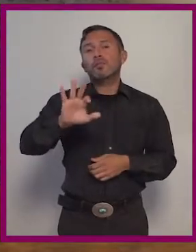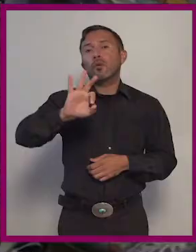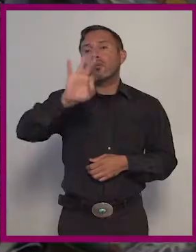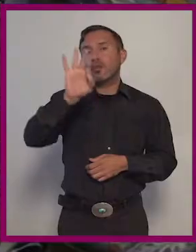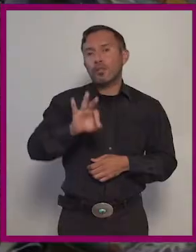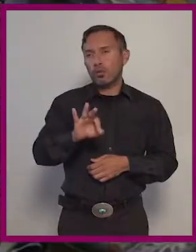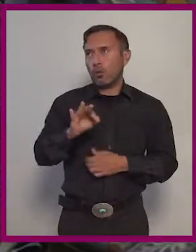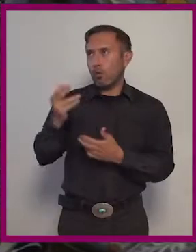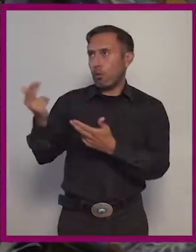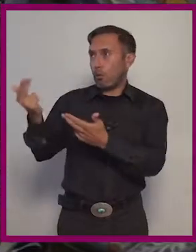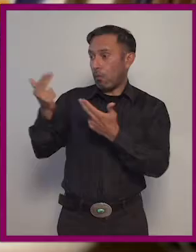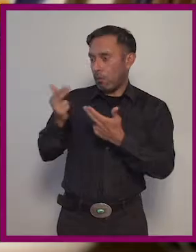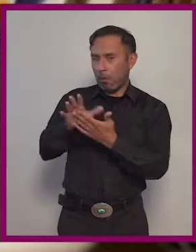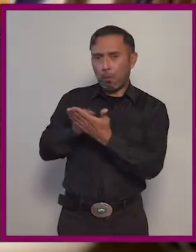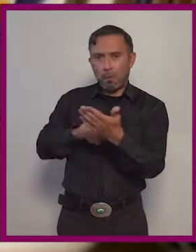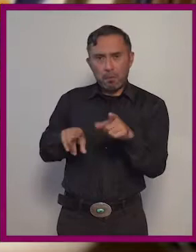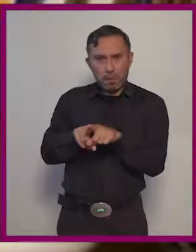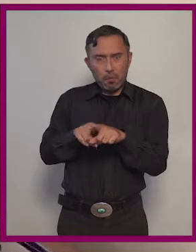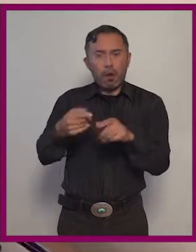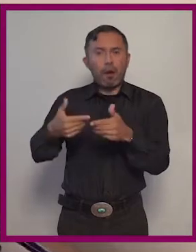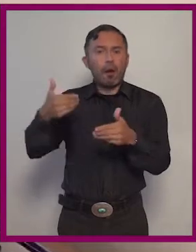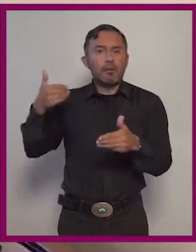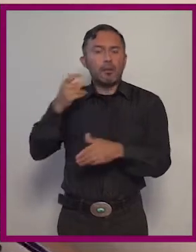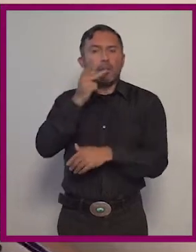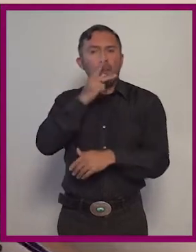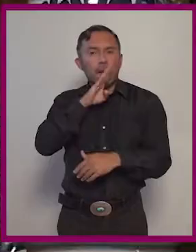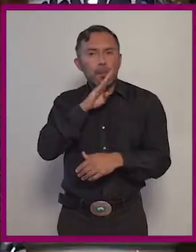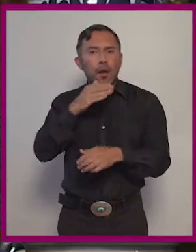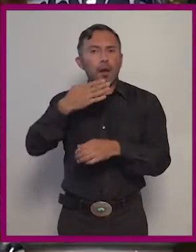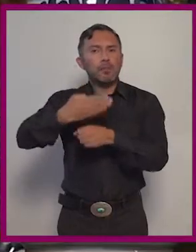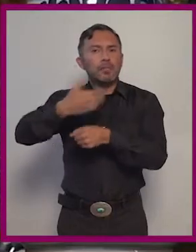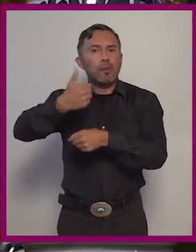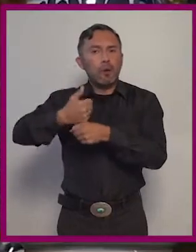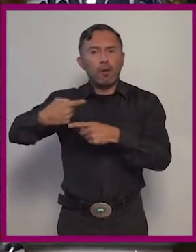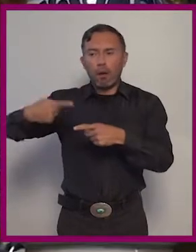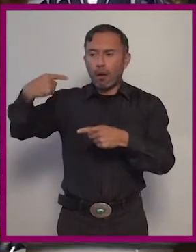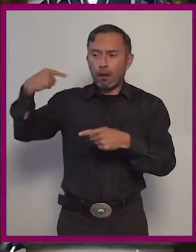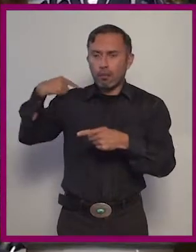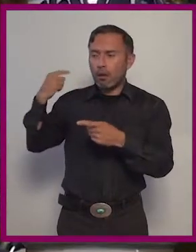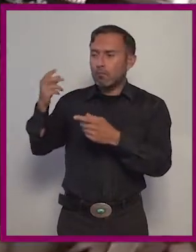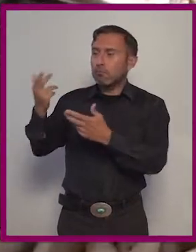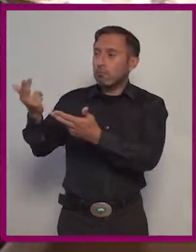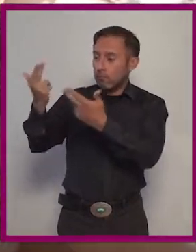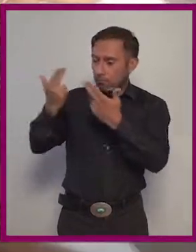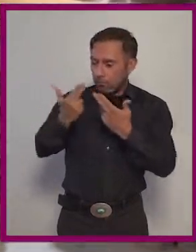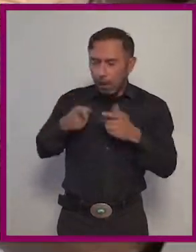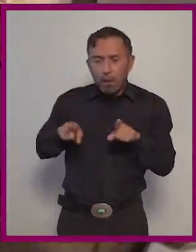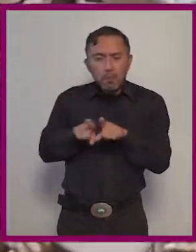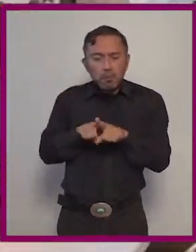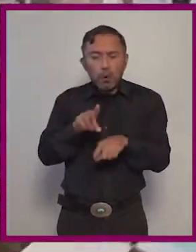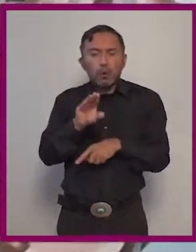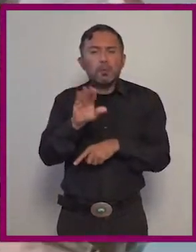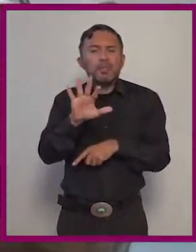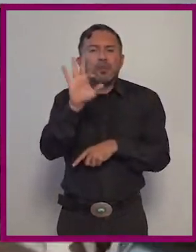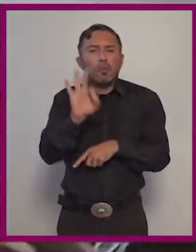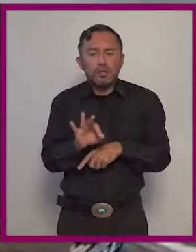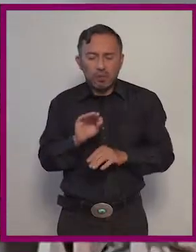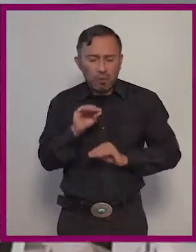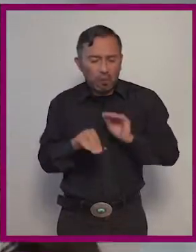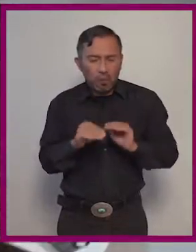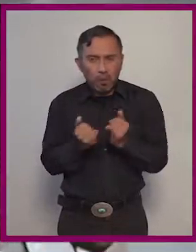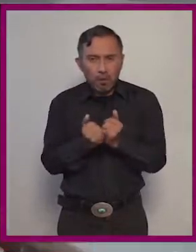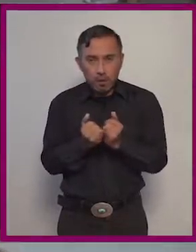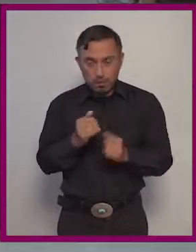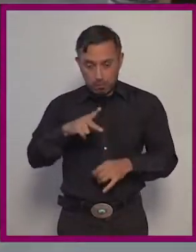lo que su madre hizo, lo que su abuela, lo que su bisabuela hizo. Entonces, ¿qué tanta libertad tiene él y esa libertad